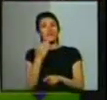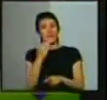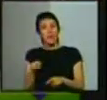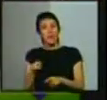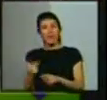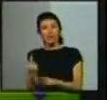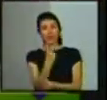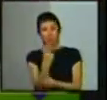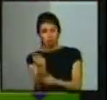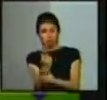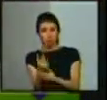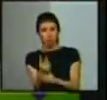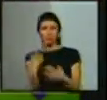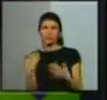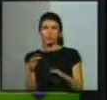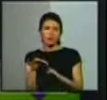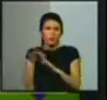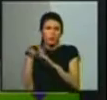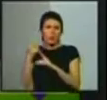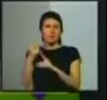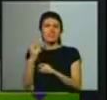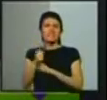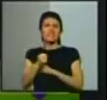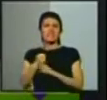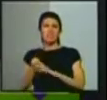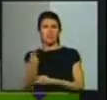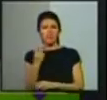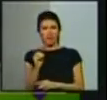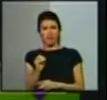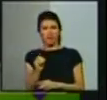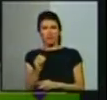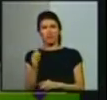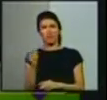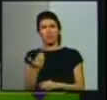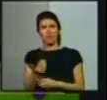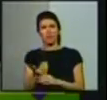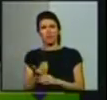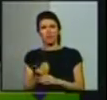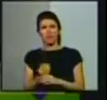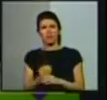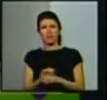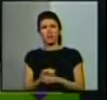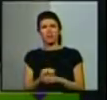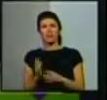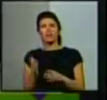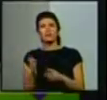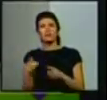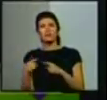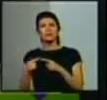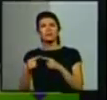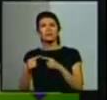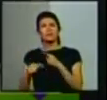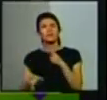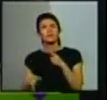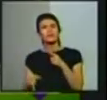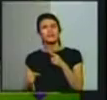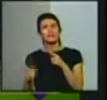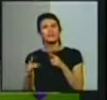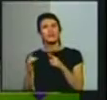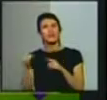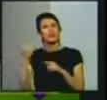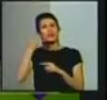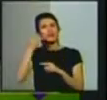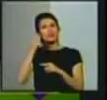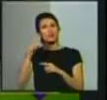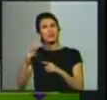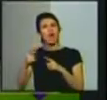conducir a un pueblo. Hemos perdido el contacto y la comunicación con el expresidente